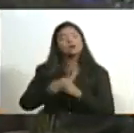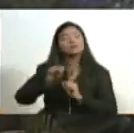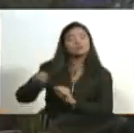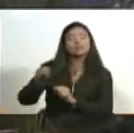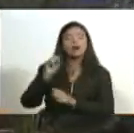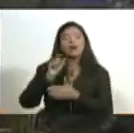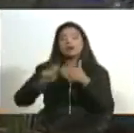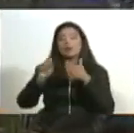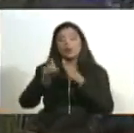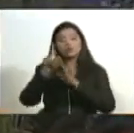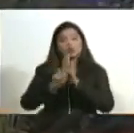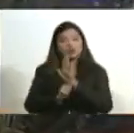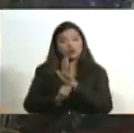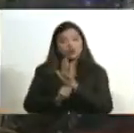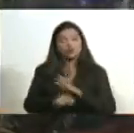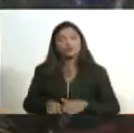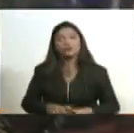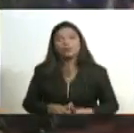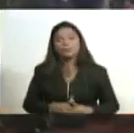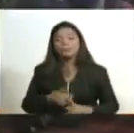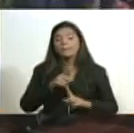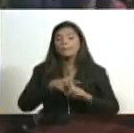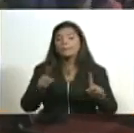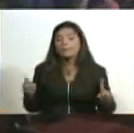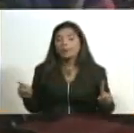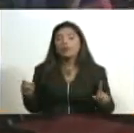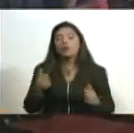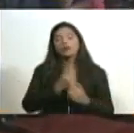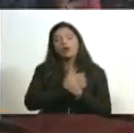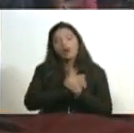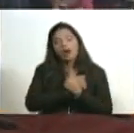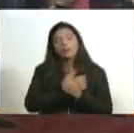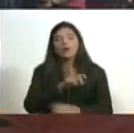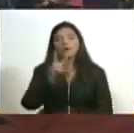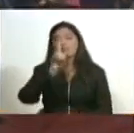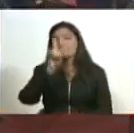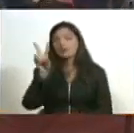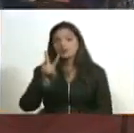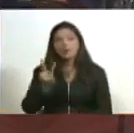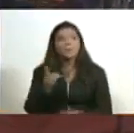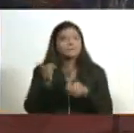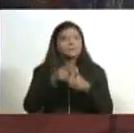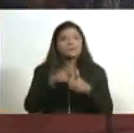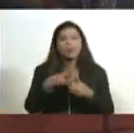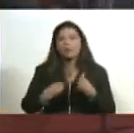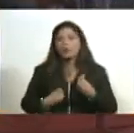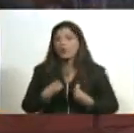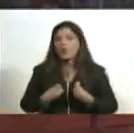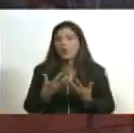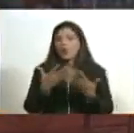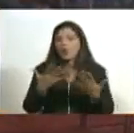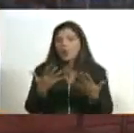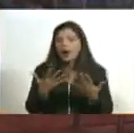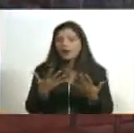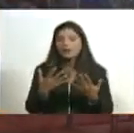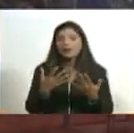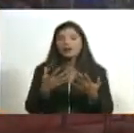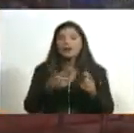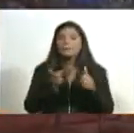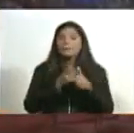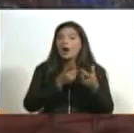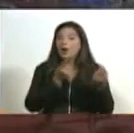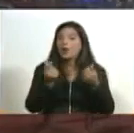Asamblea Nacional Constituyente, pero que aman su país, que sus principales preocupaciones son en el terreno económico y no